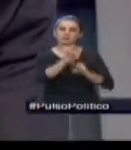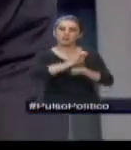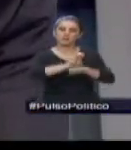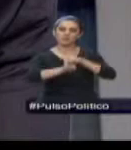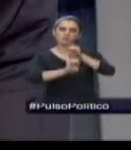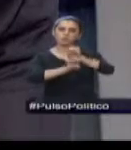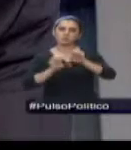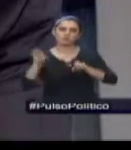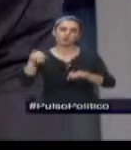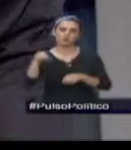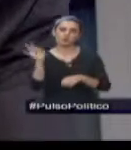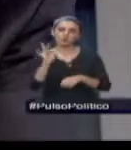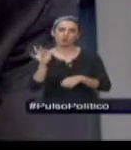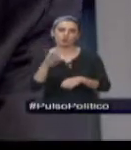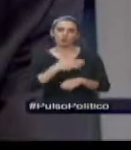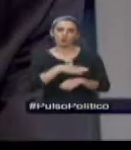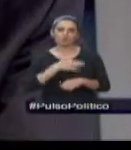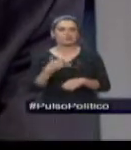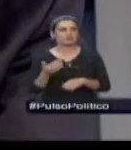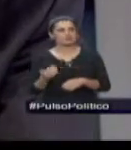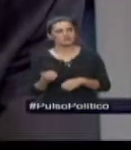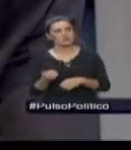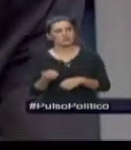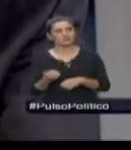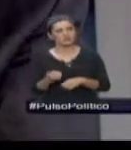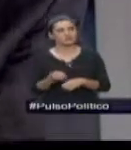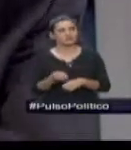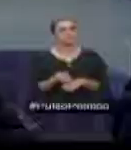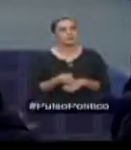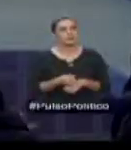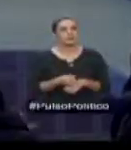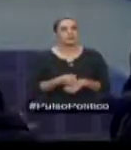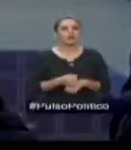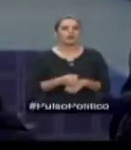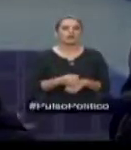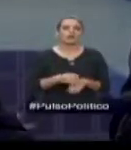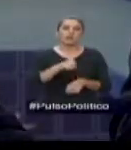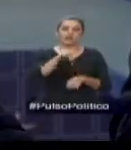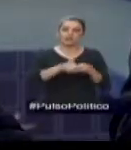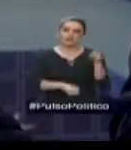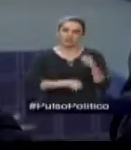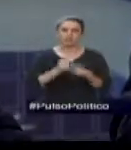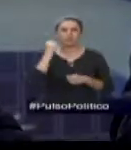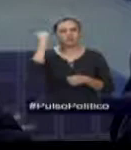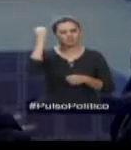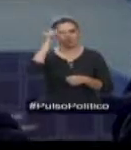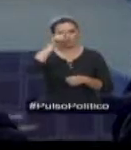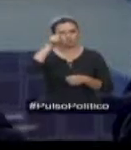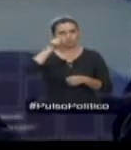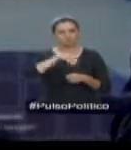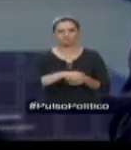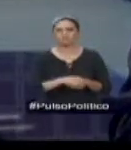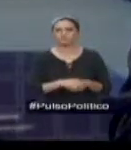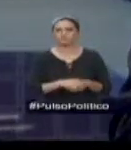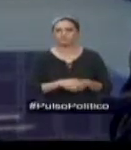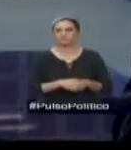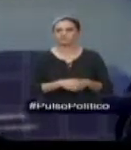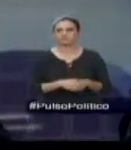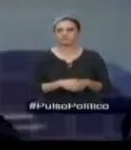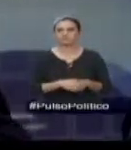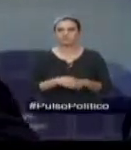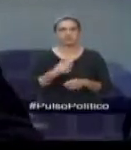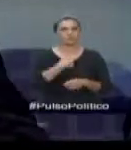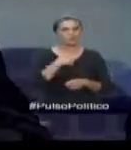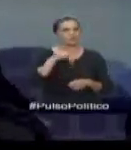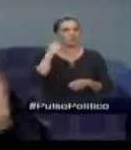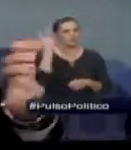estado y estaría restringiendo o abrir una regresión de los derechos municipales 30 segundos yo